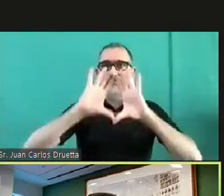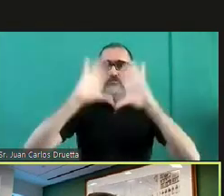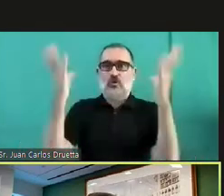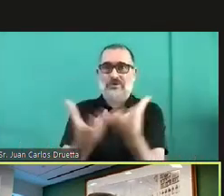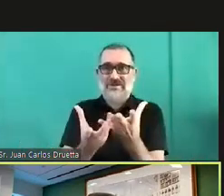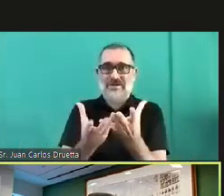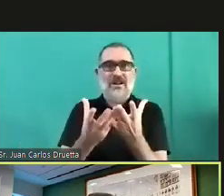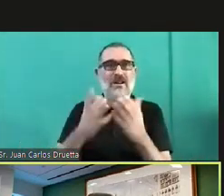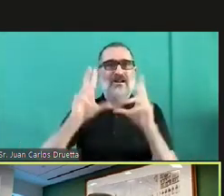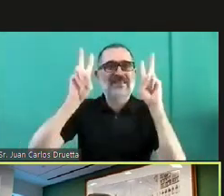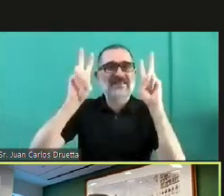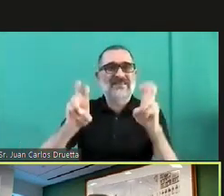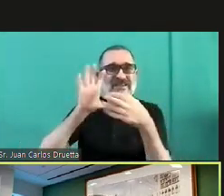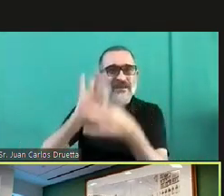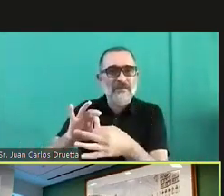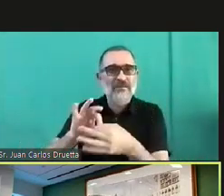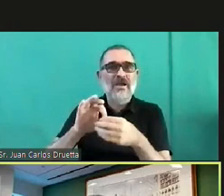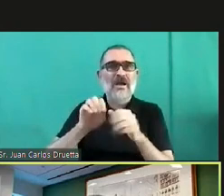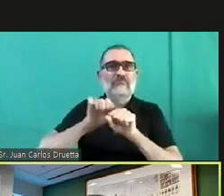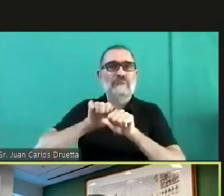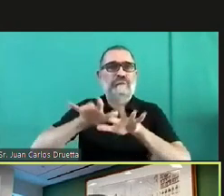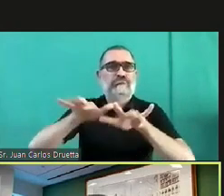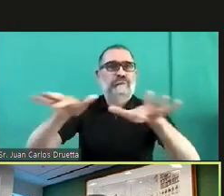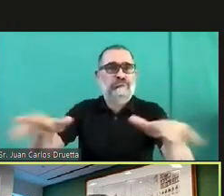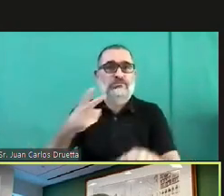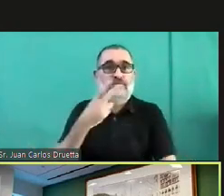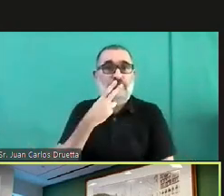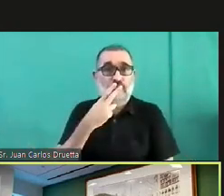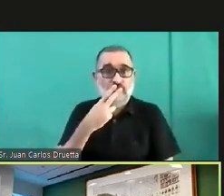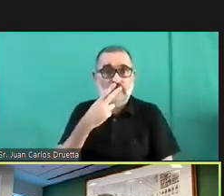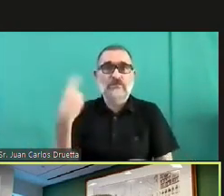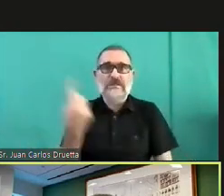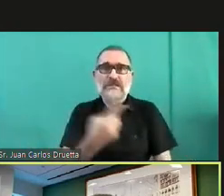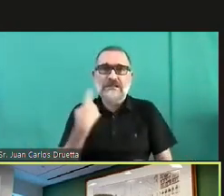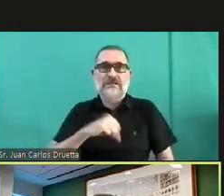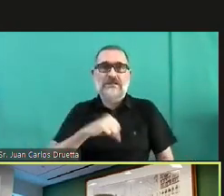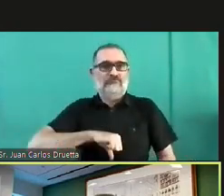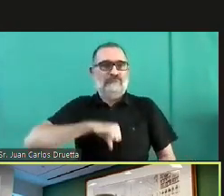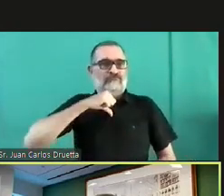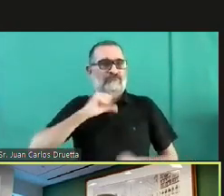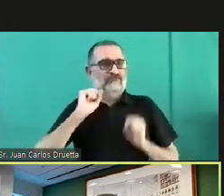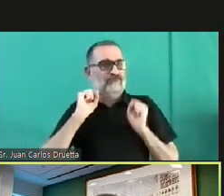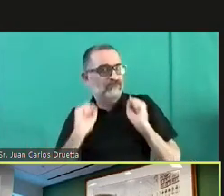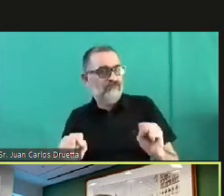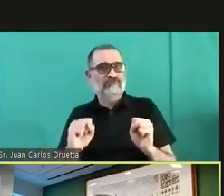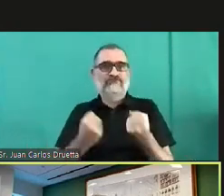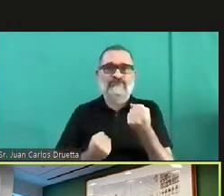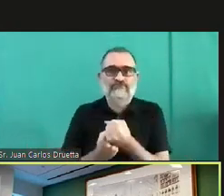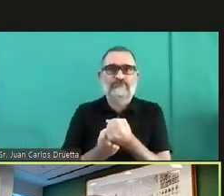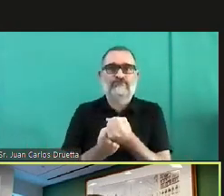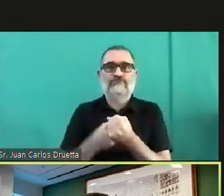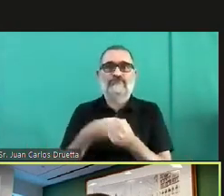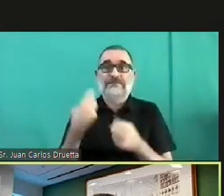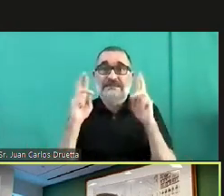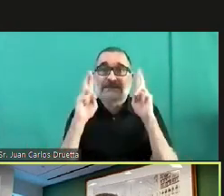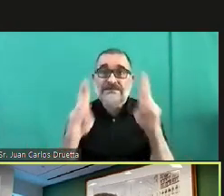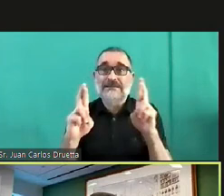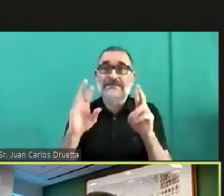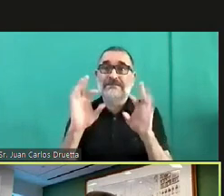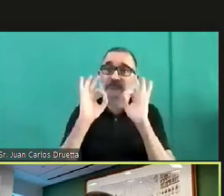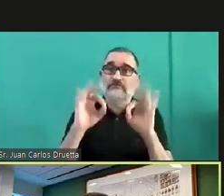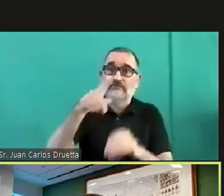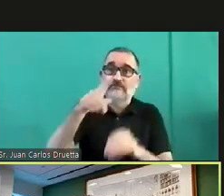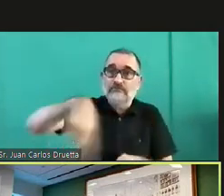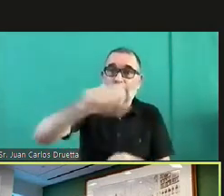la implementación de estas políticas a nivel de las ciudades muchas de las cuales que están en américa